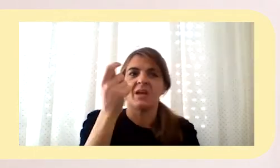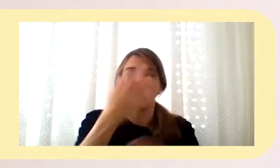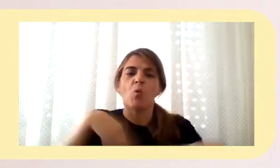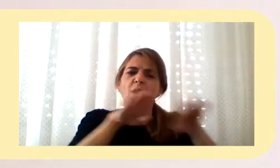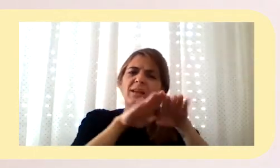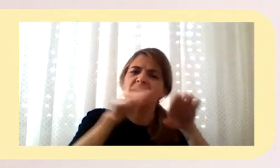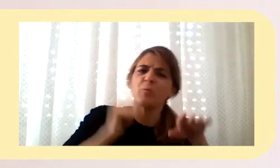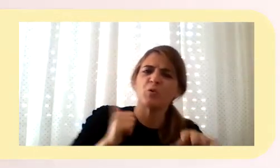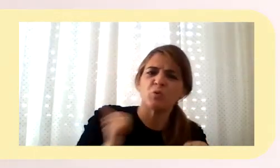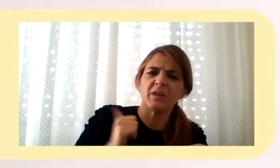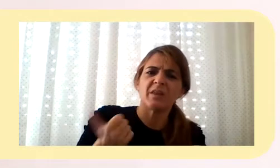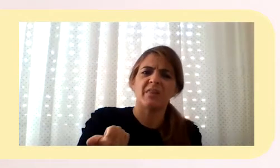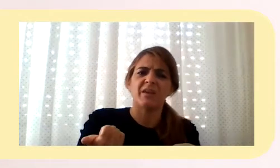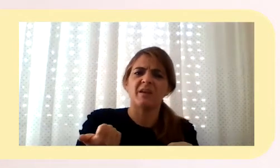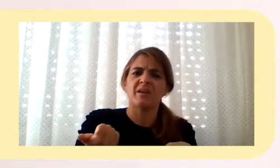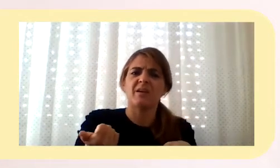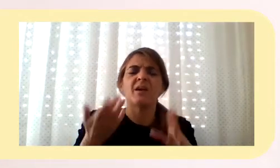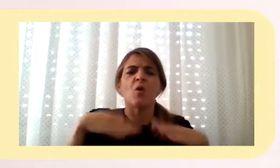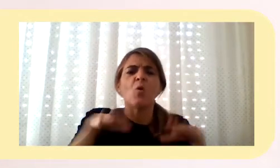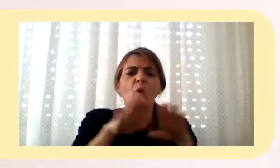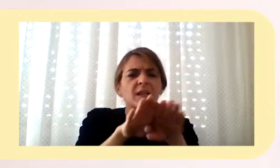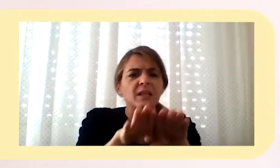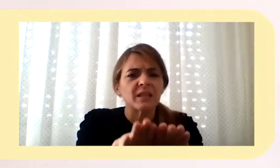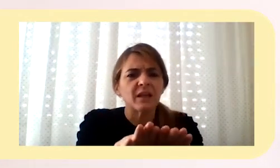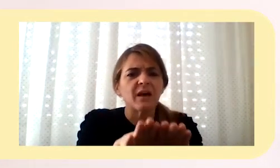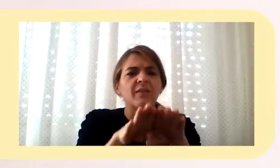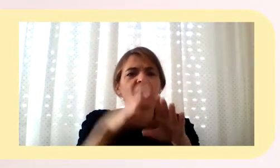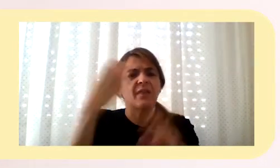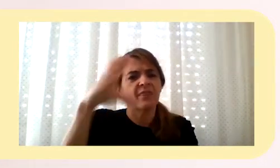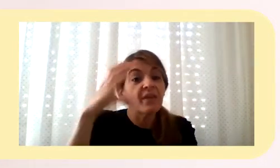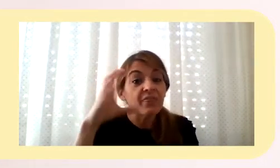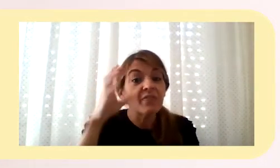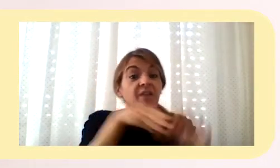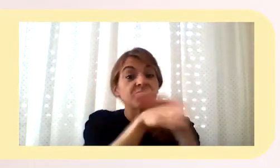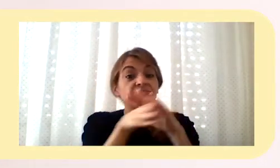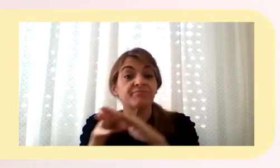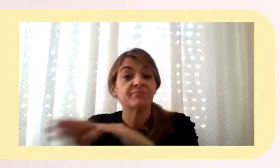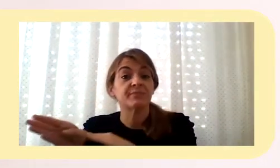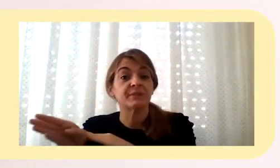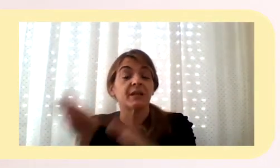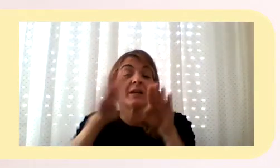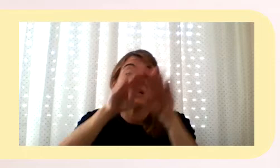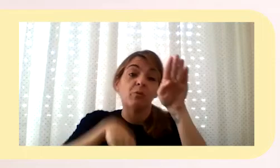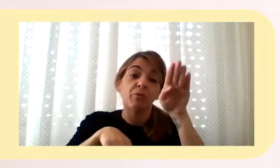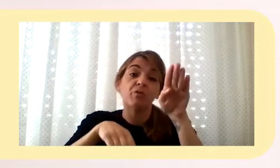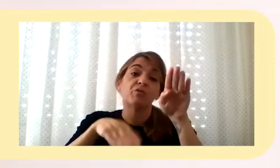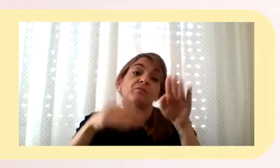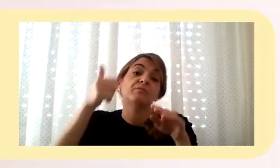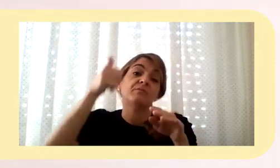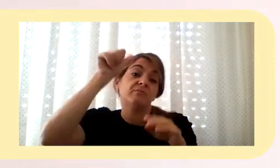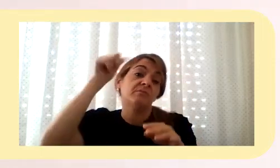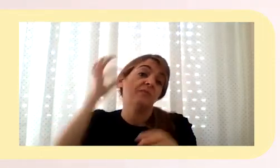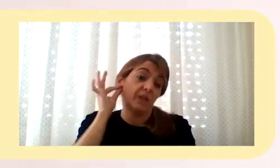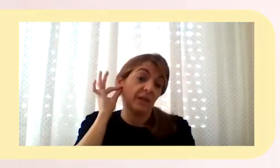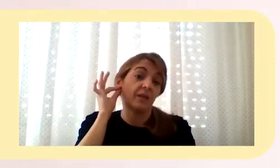oportunidades, en la igualdad de oportunidades en la ciencia y la reducción de las desigualdades de género en la salud, como